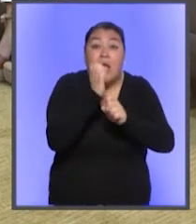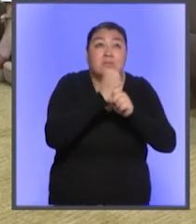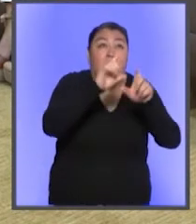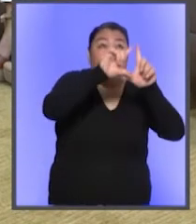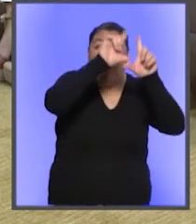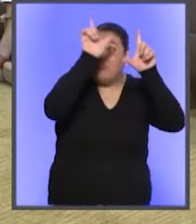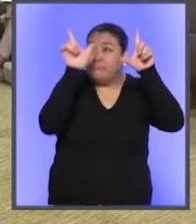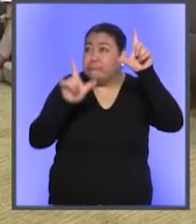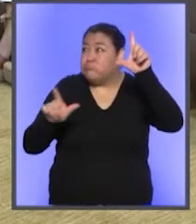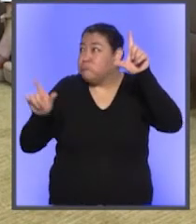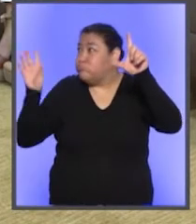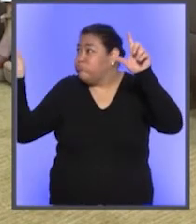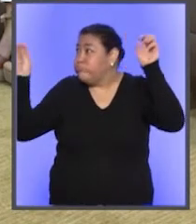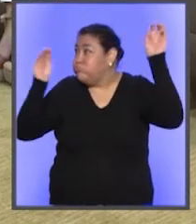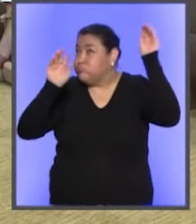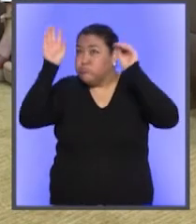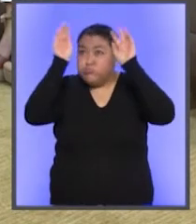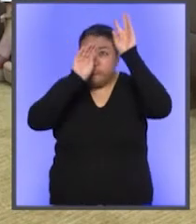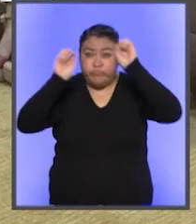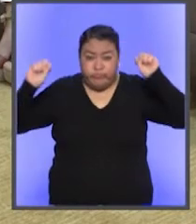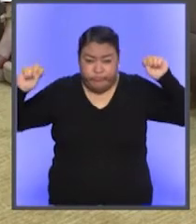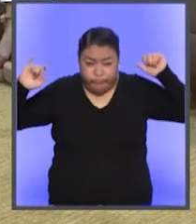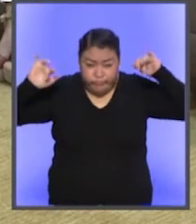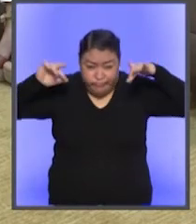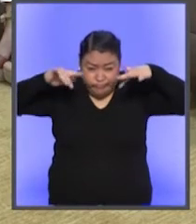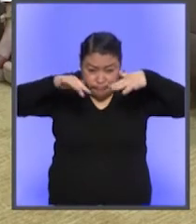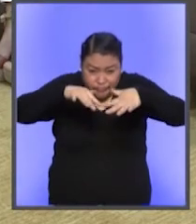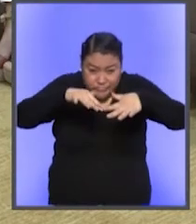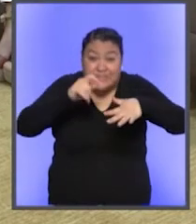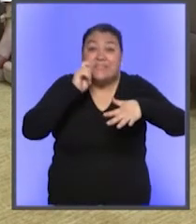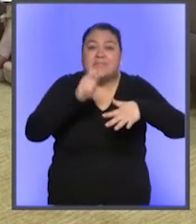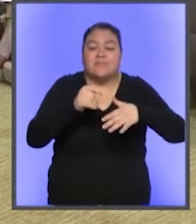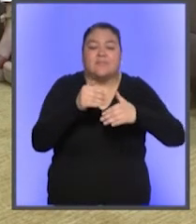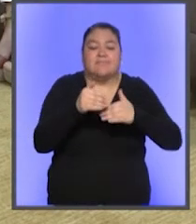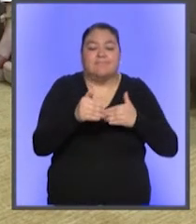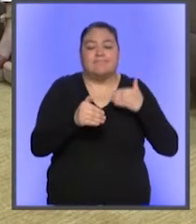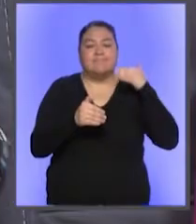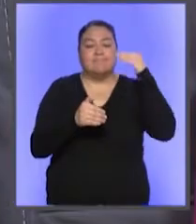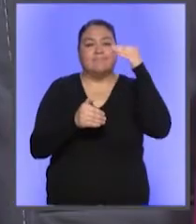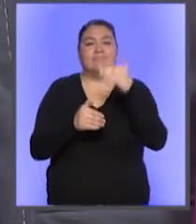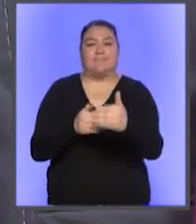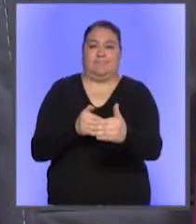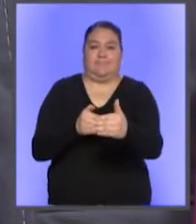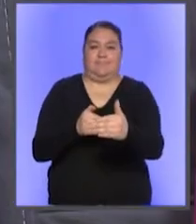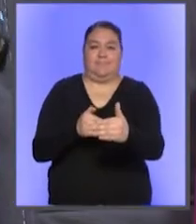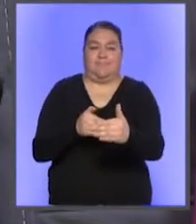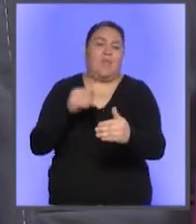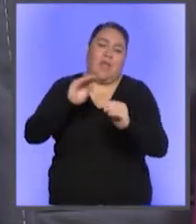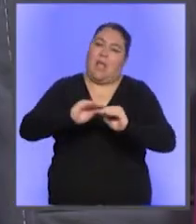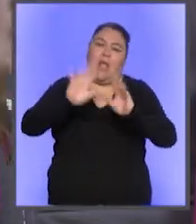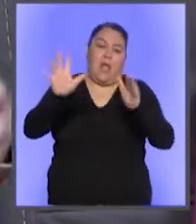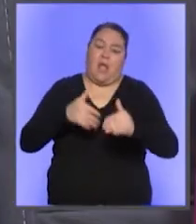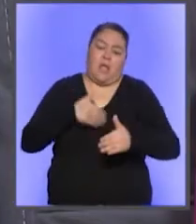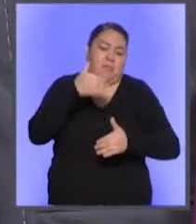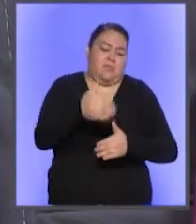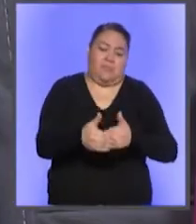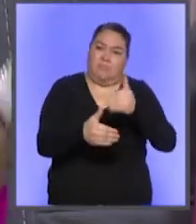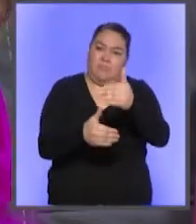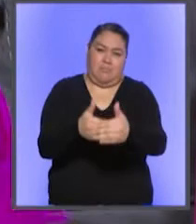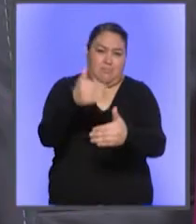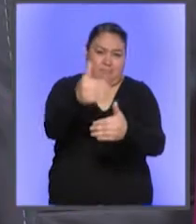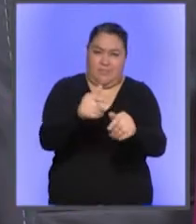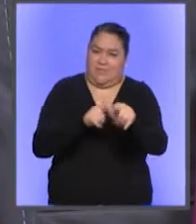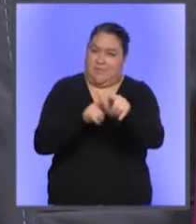de las 32 entidades federativas Me parece que ya es un buen avance Obviamente con miras a Seguir